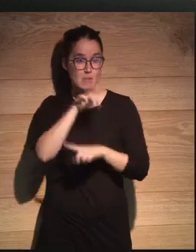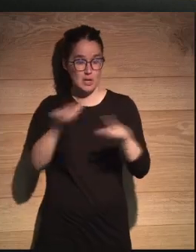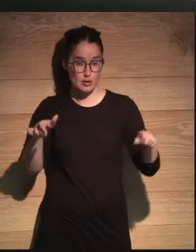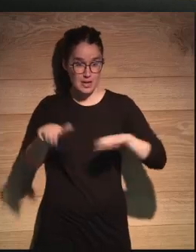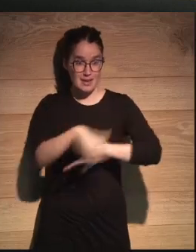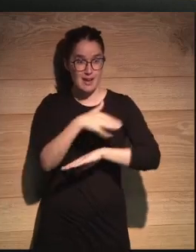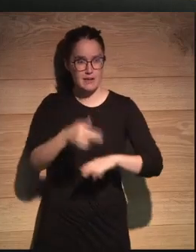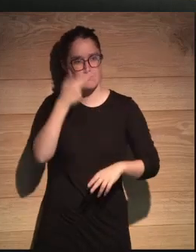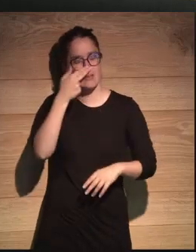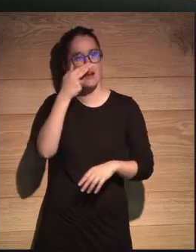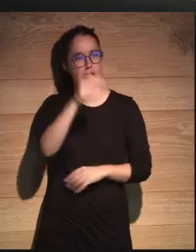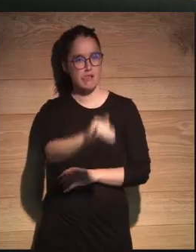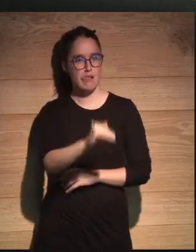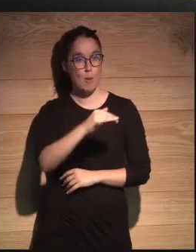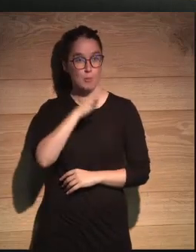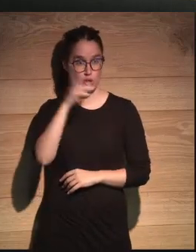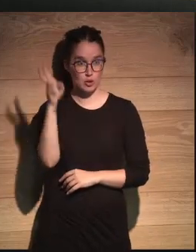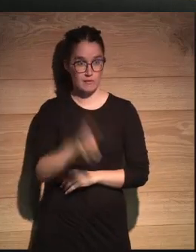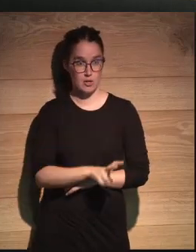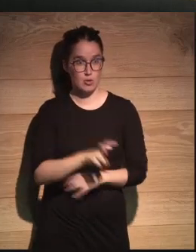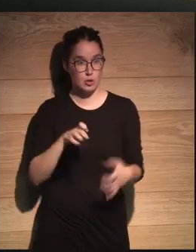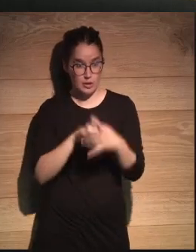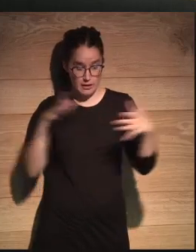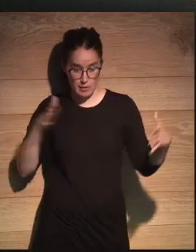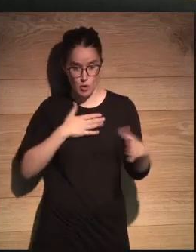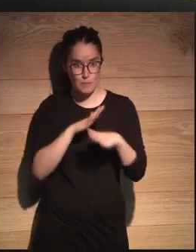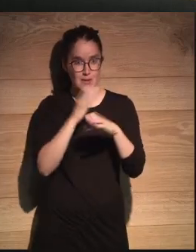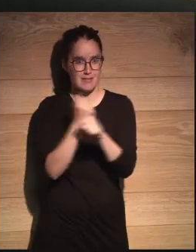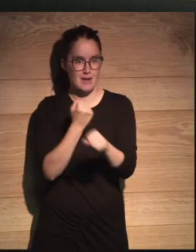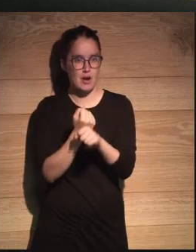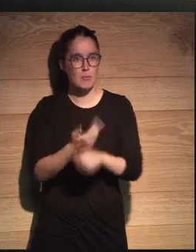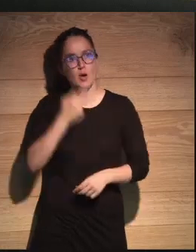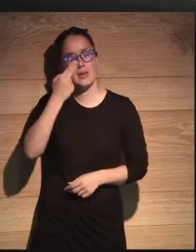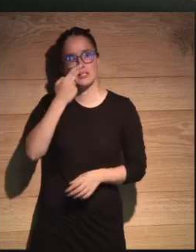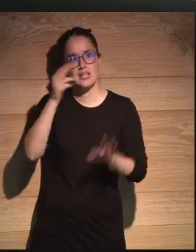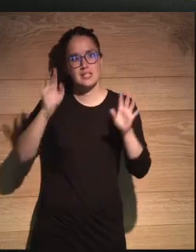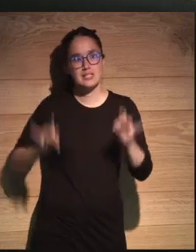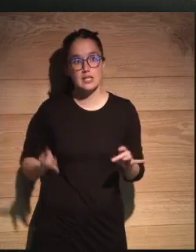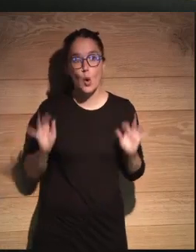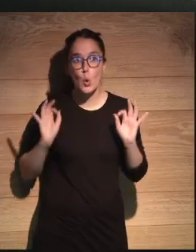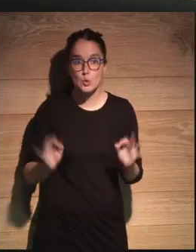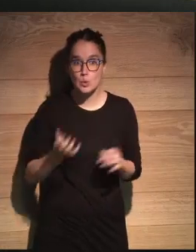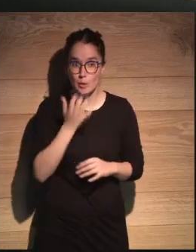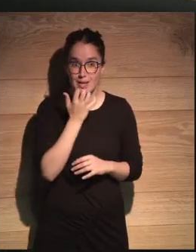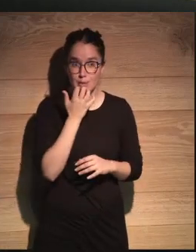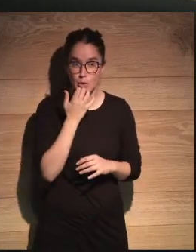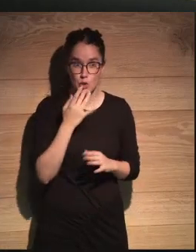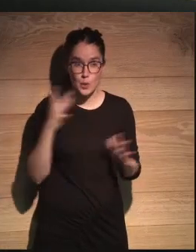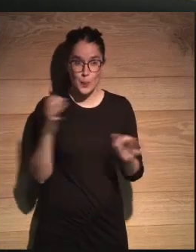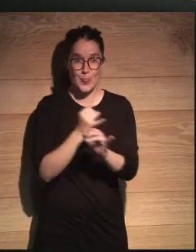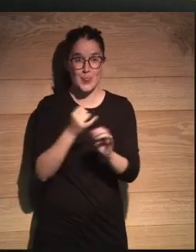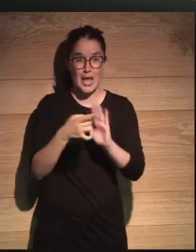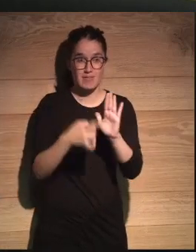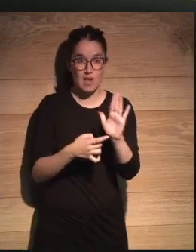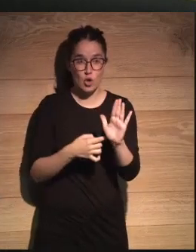gente de a pie que estamos interesados. Por eso yo estoy aquí, no tiene nada que ver con mi mundo, pero me interesa. Y de hecho, por ejemplo, yo me he puesto a dieta con